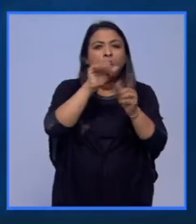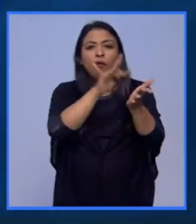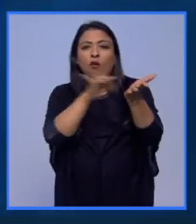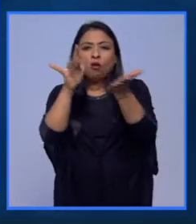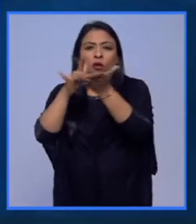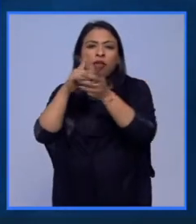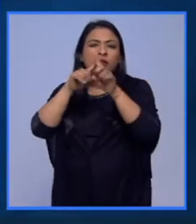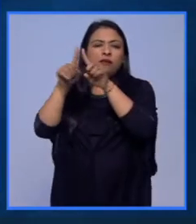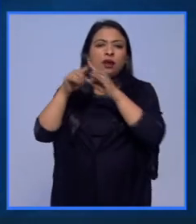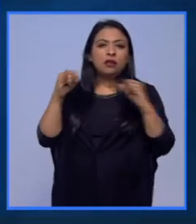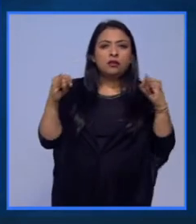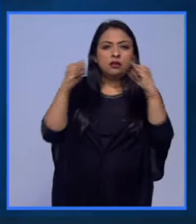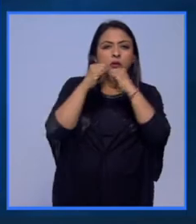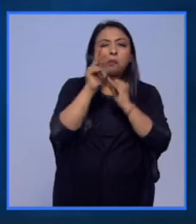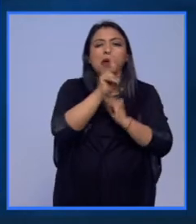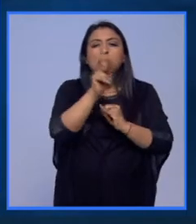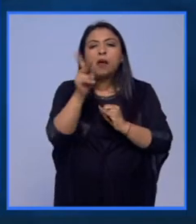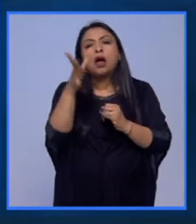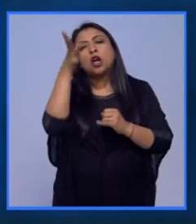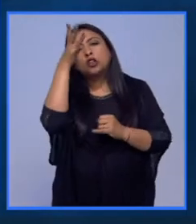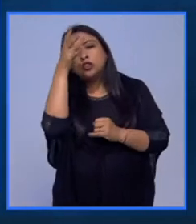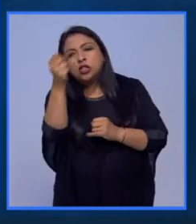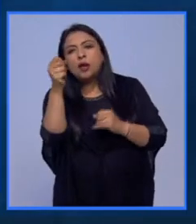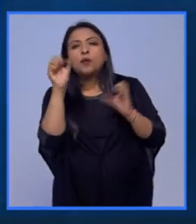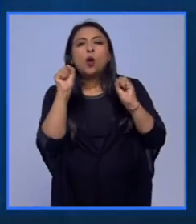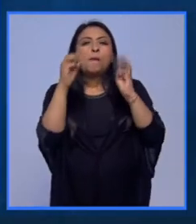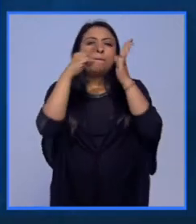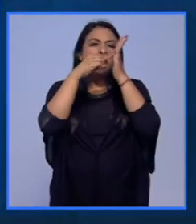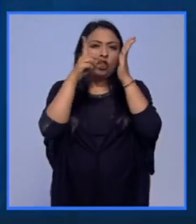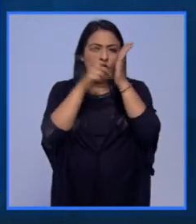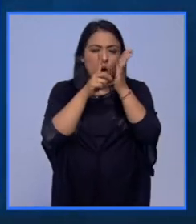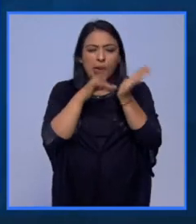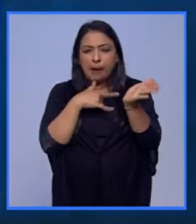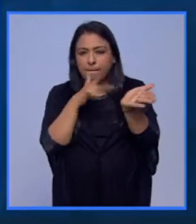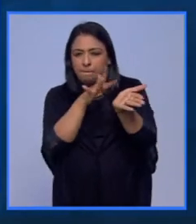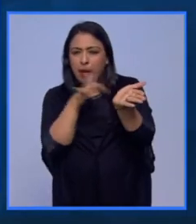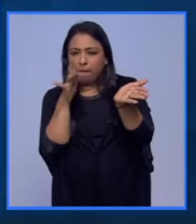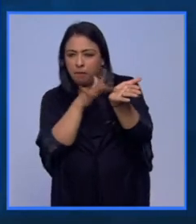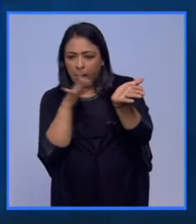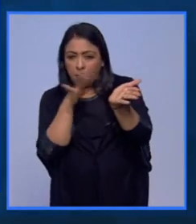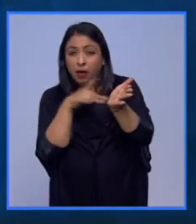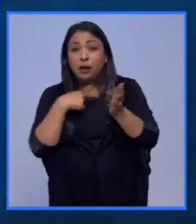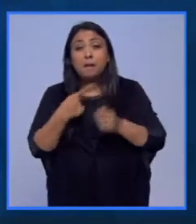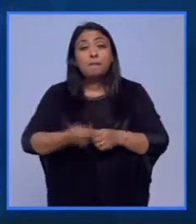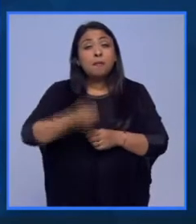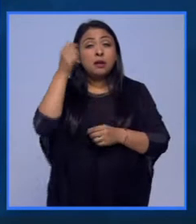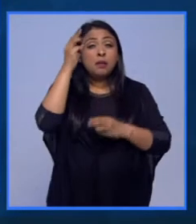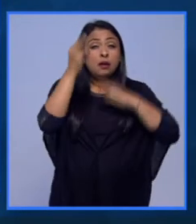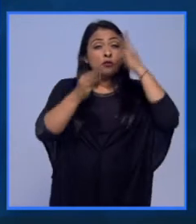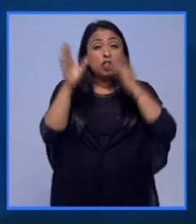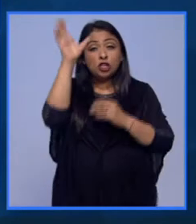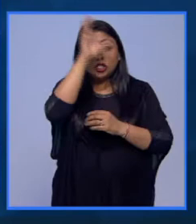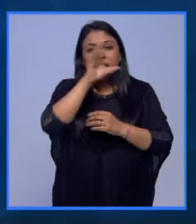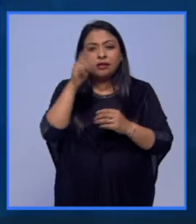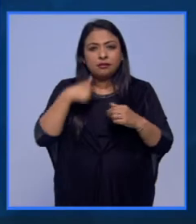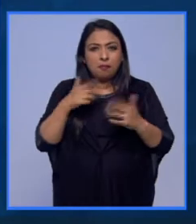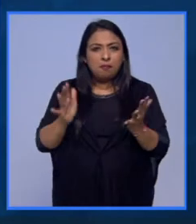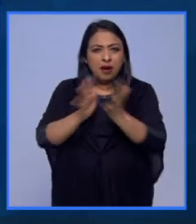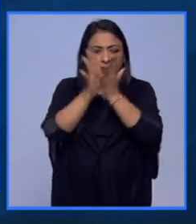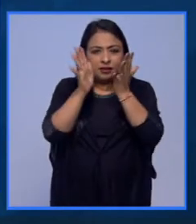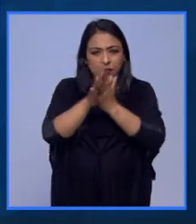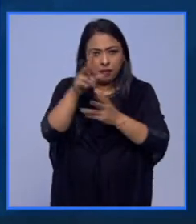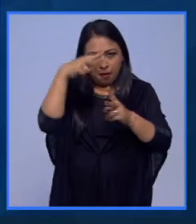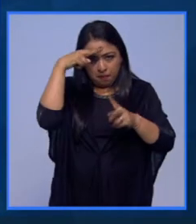instituciones similares, tanto en lo conceptual como en lo metodológico. Este fue el primer Museo de Ciencias Interactivo de México y